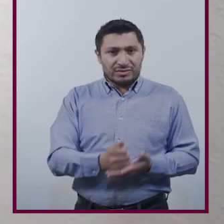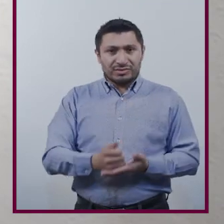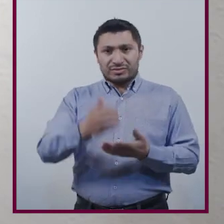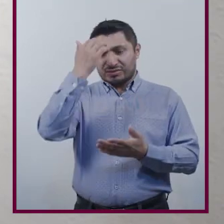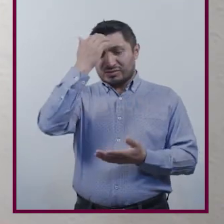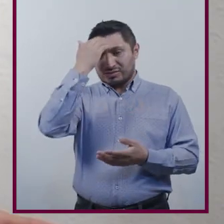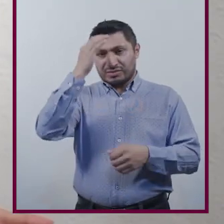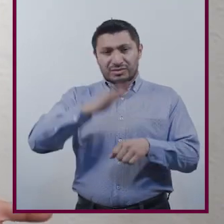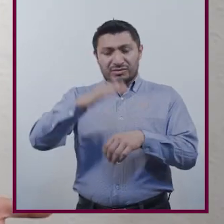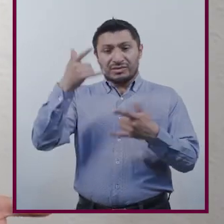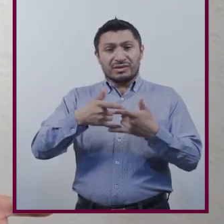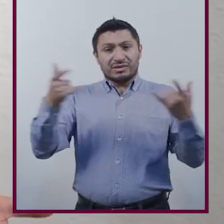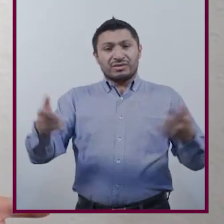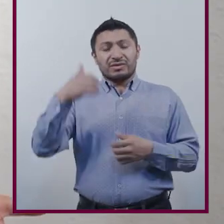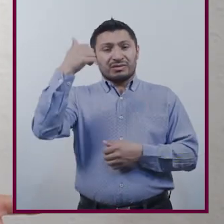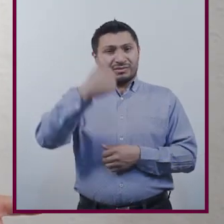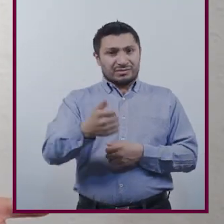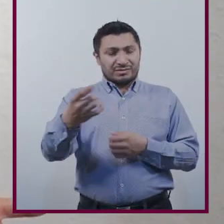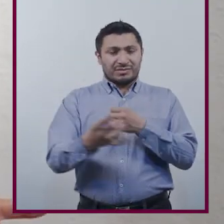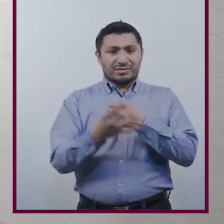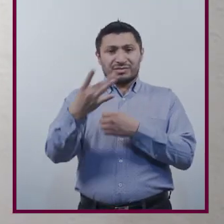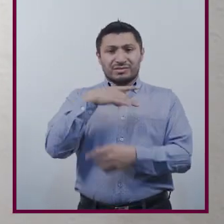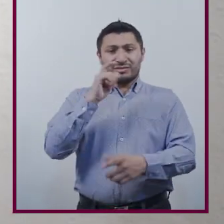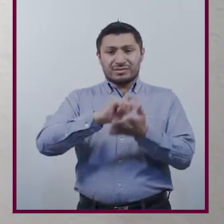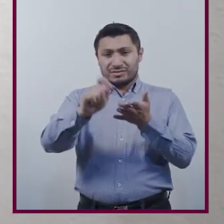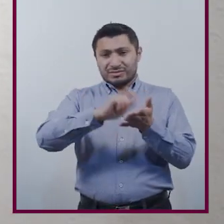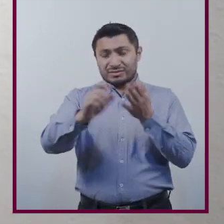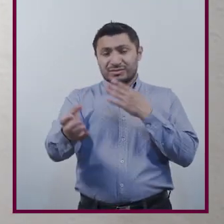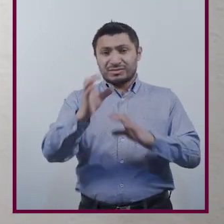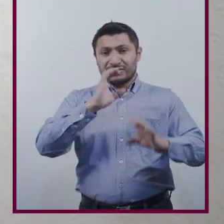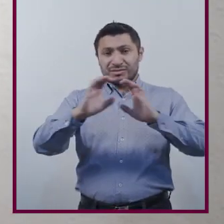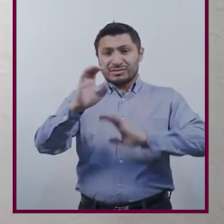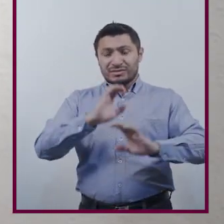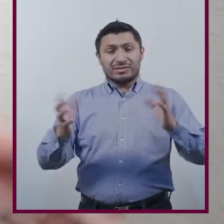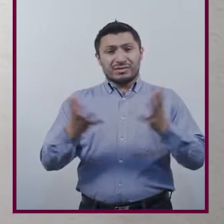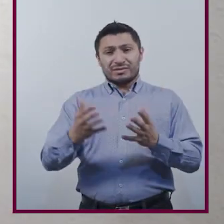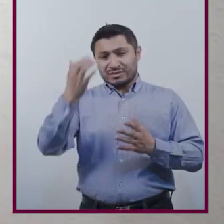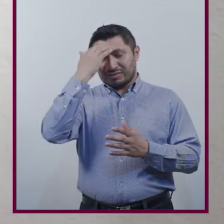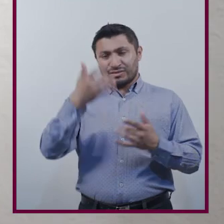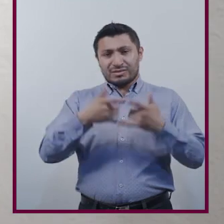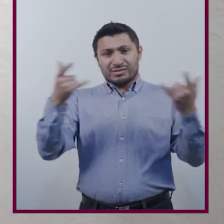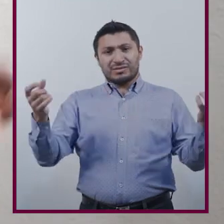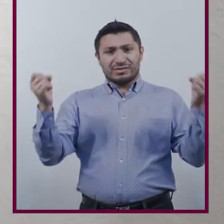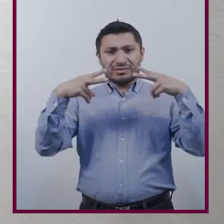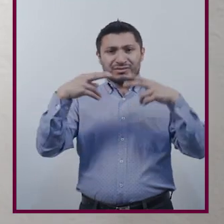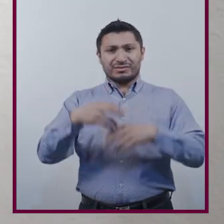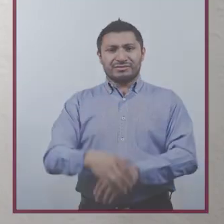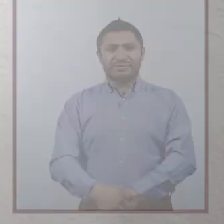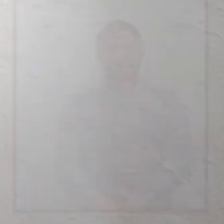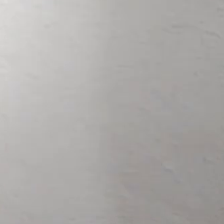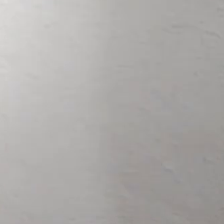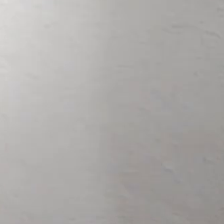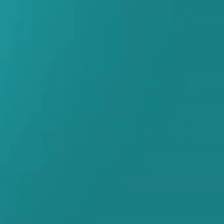de conocimiento. Danos un like, escríbenos, hagamos conciencia histórica. ¡Hasta pronto!